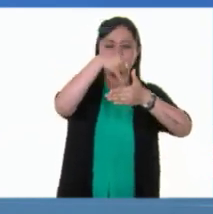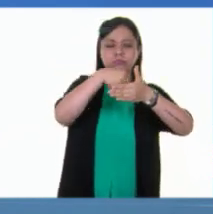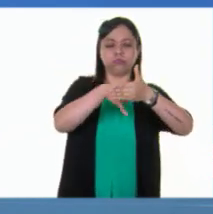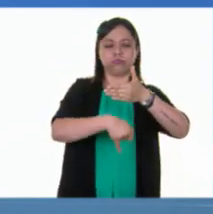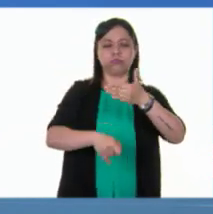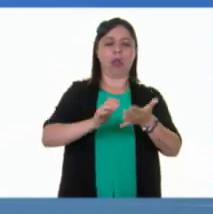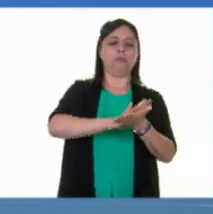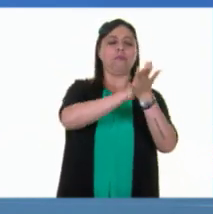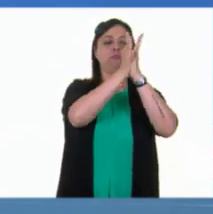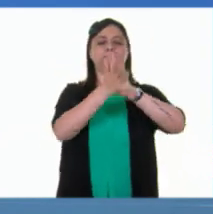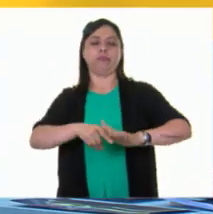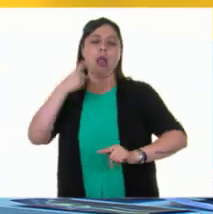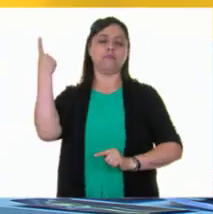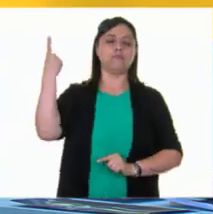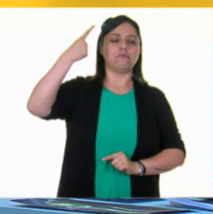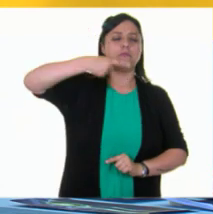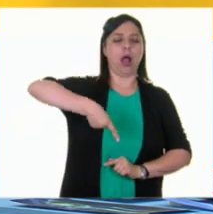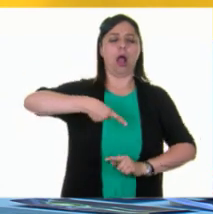que tiemble.